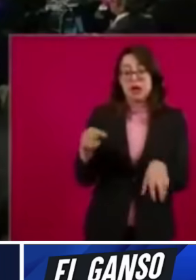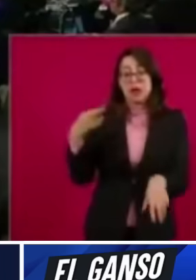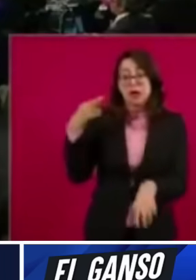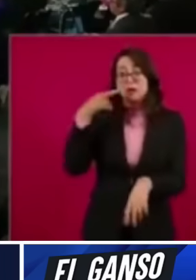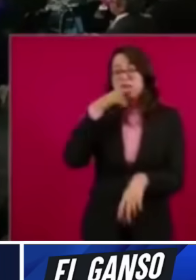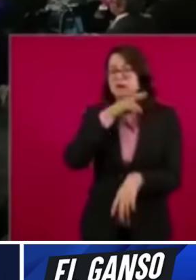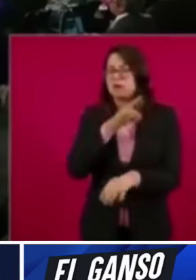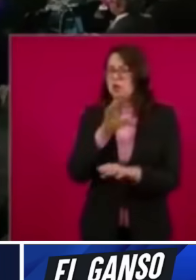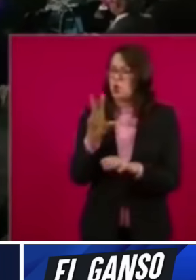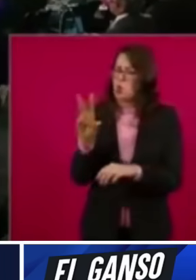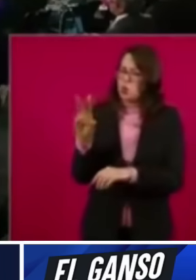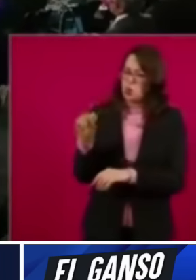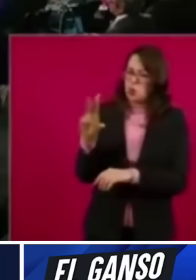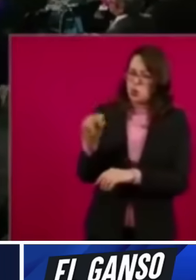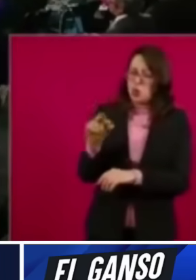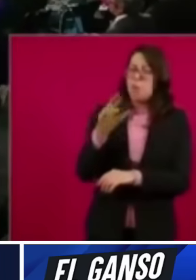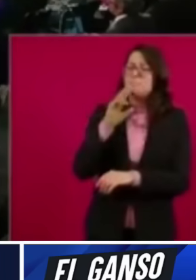no